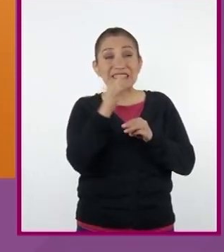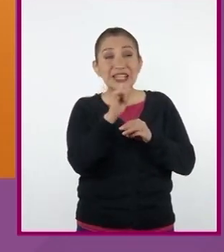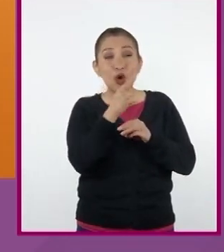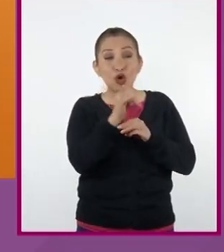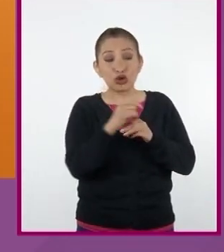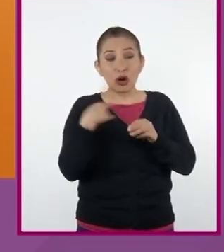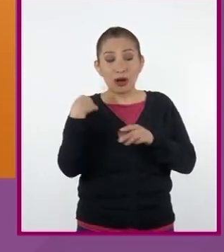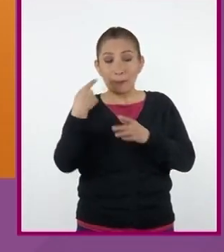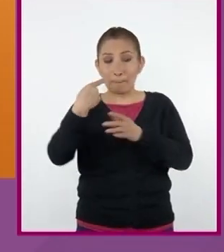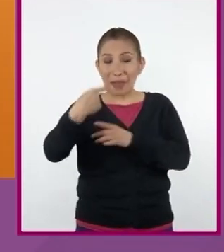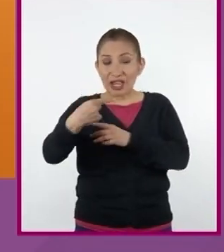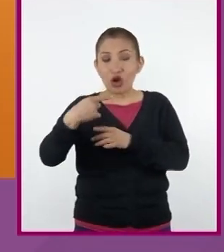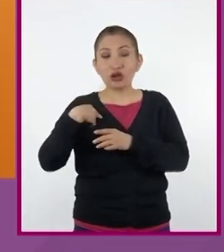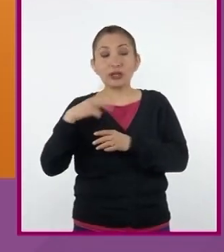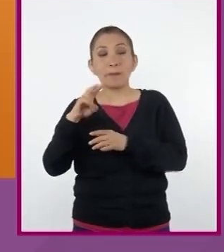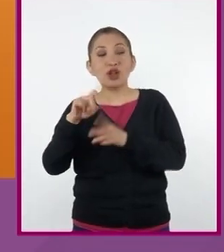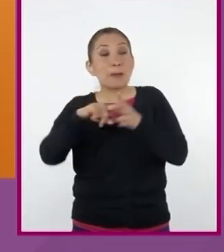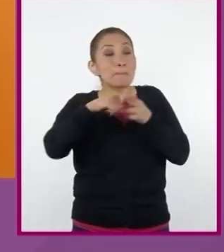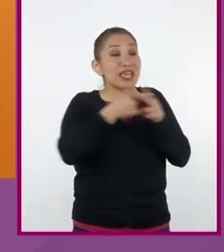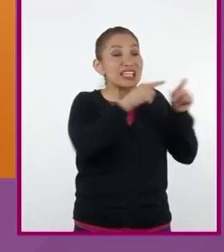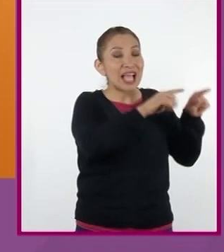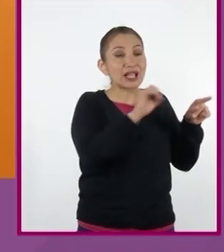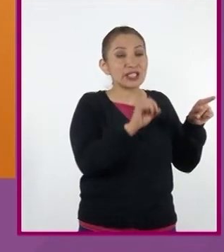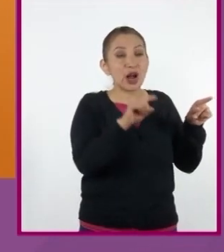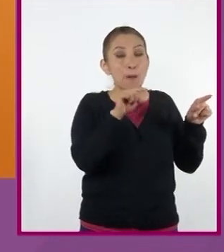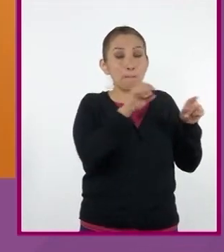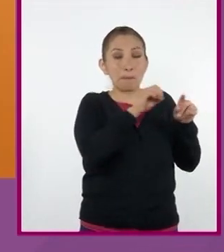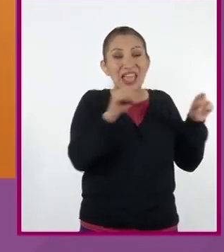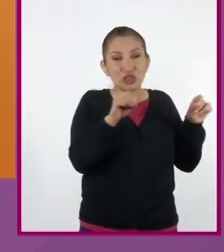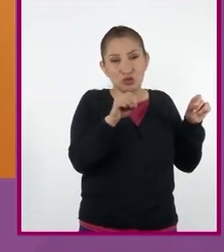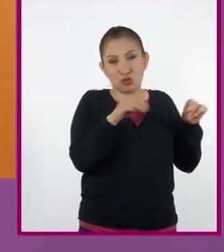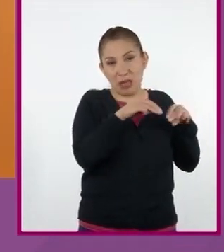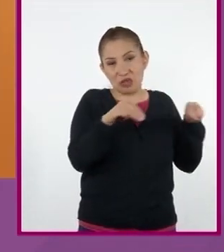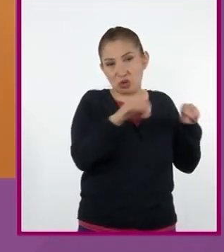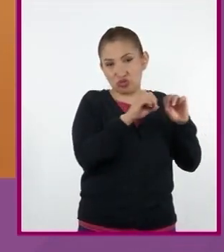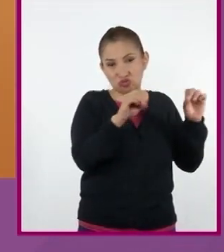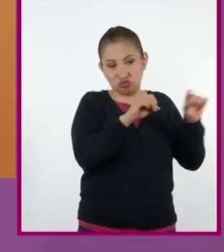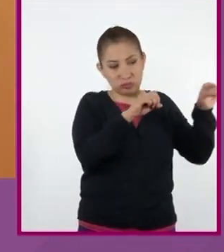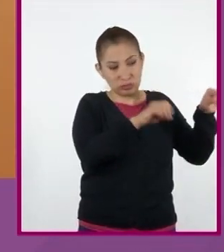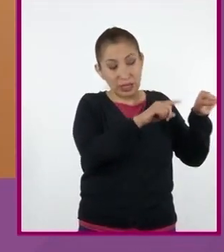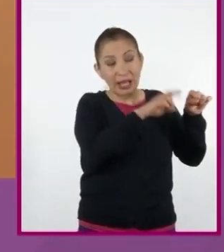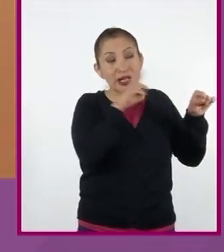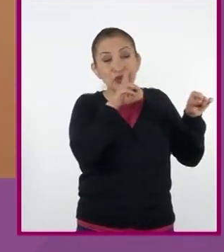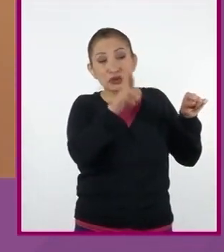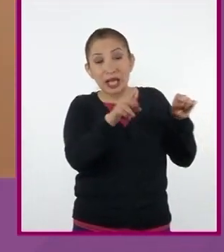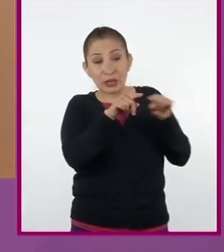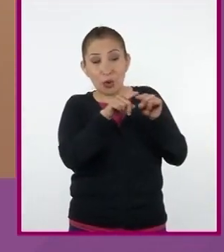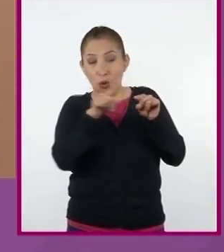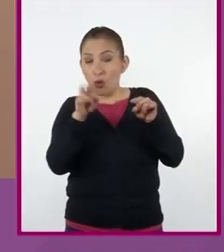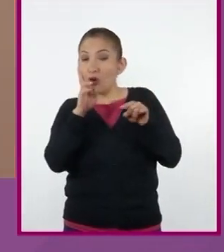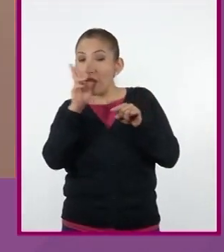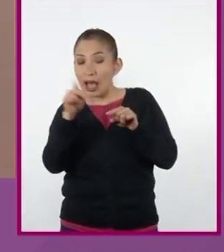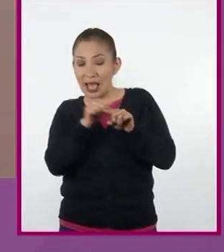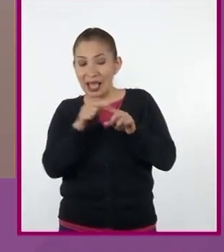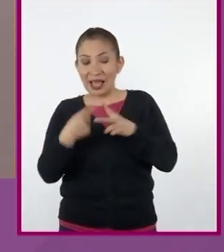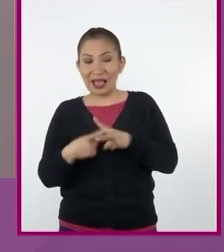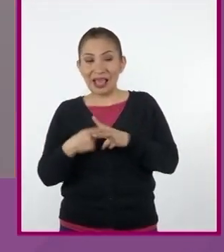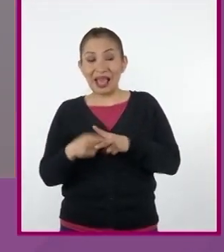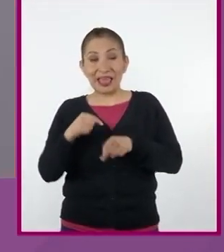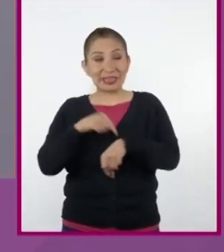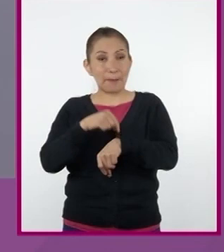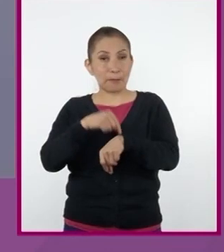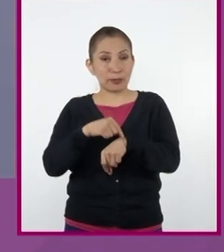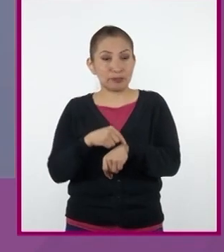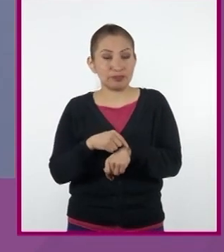se resta a la velocidad inicial, que es 0 metros por segundo. El resultado de la operación se divide entre el